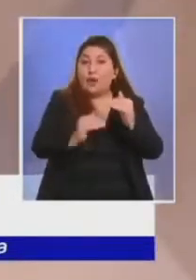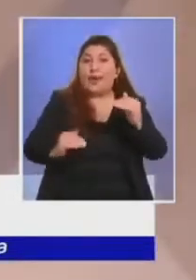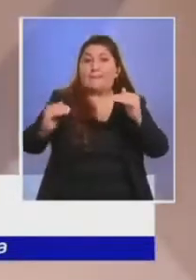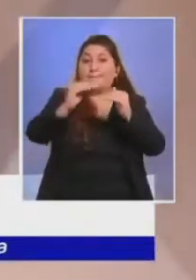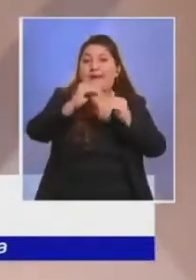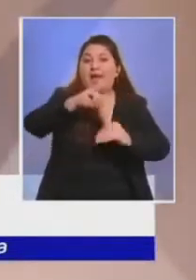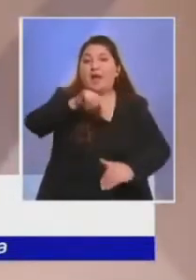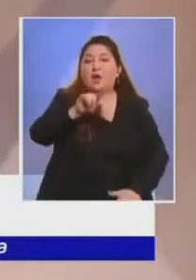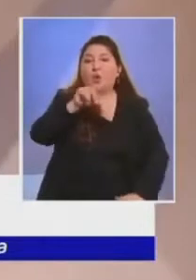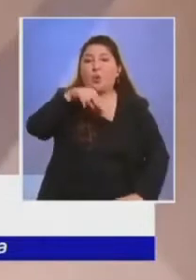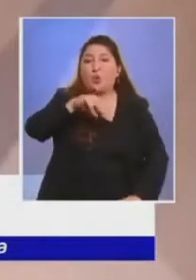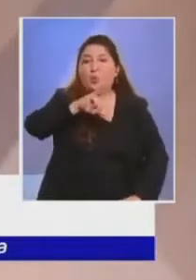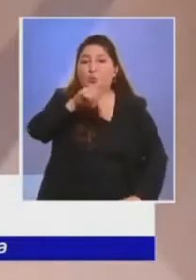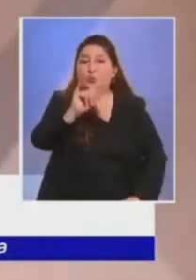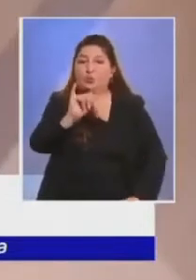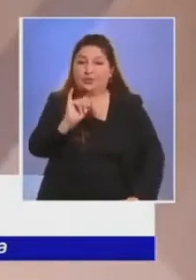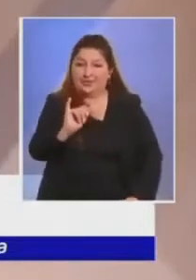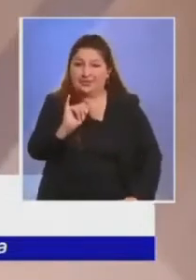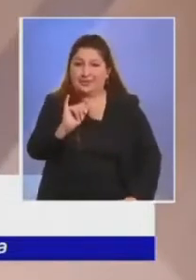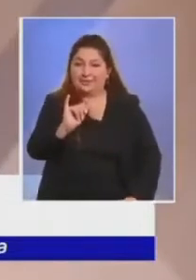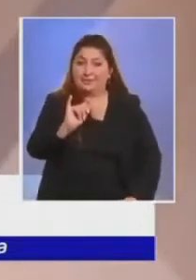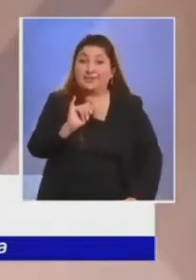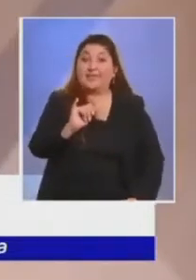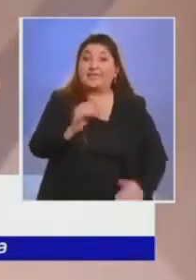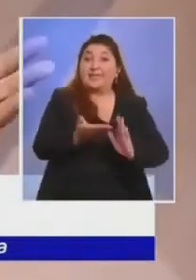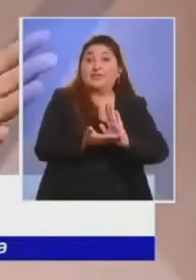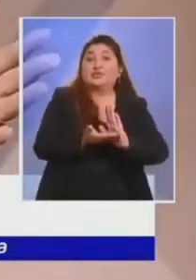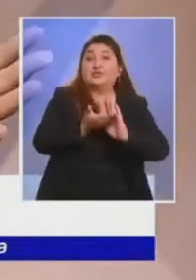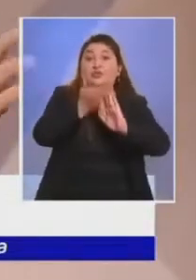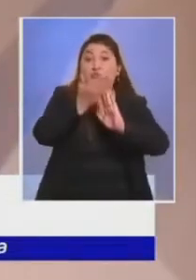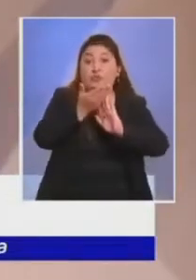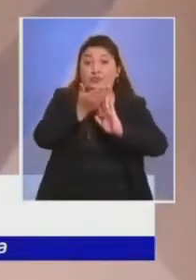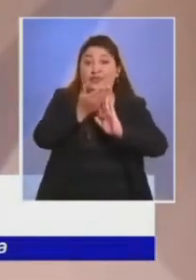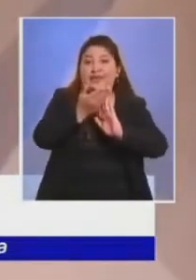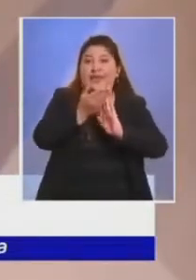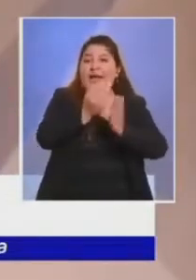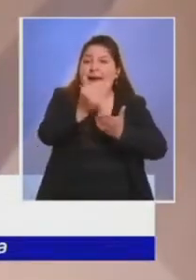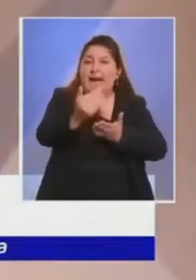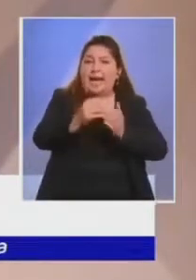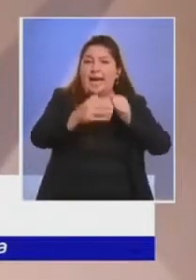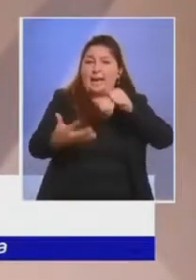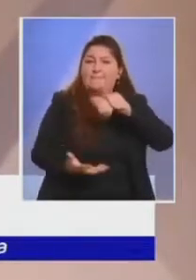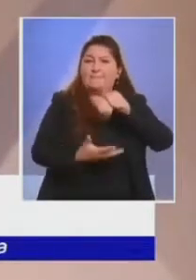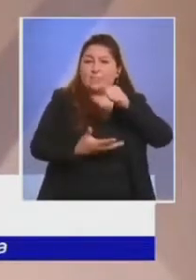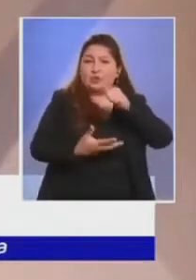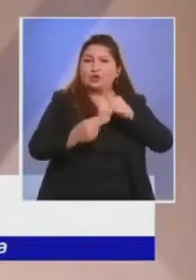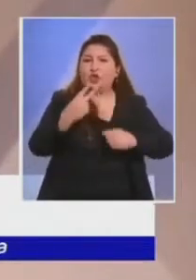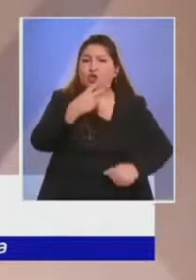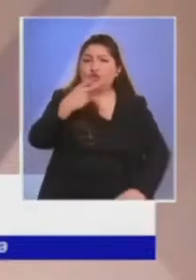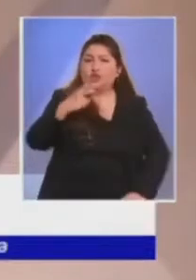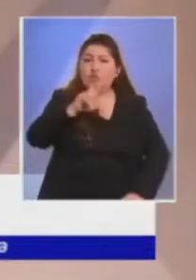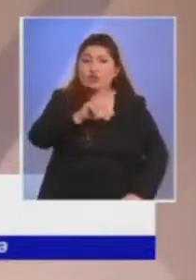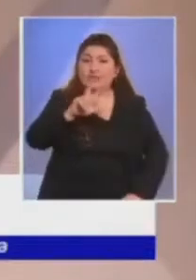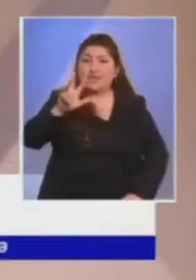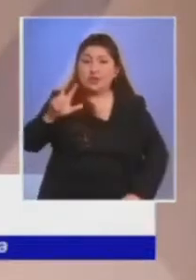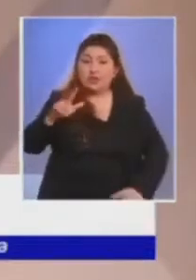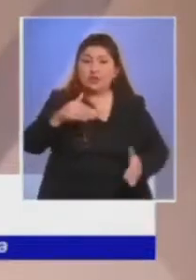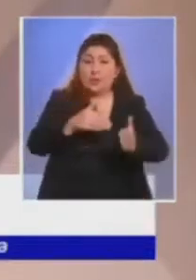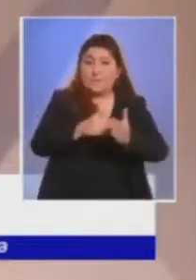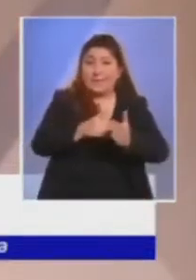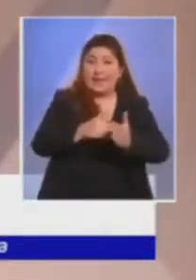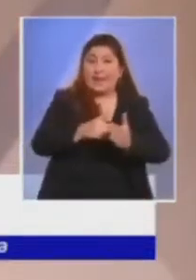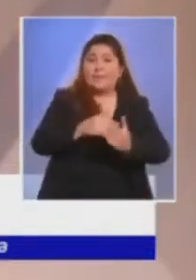nuestro programa, y financiar y aumentar el monto de subvención de Junji, que hoy día está en 288.000 pesos por niño, para mejorar la